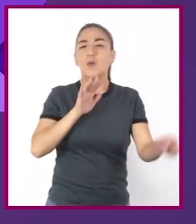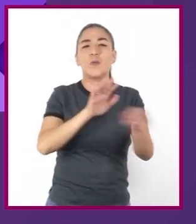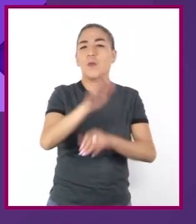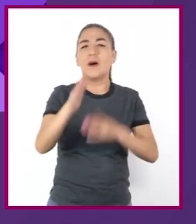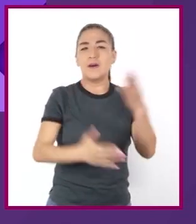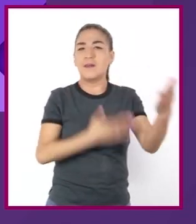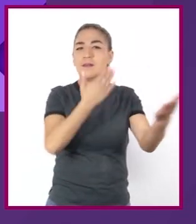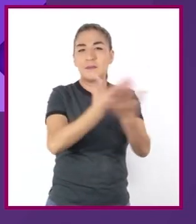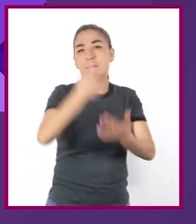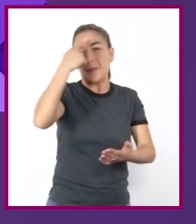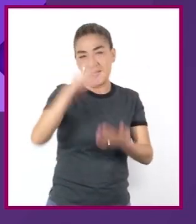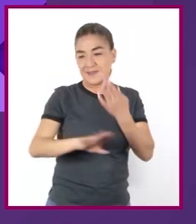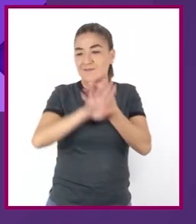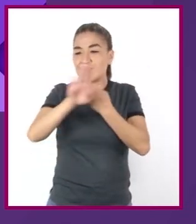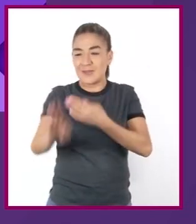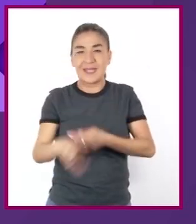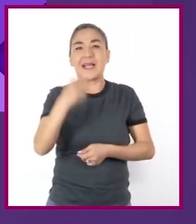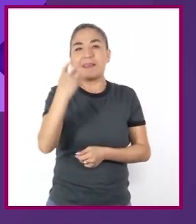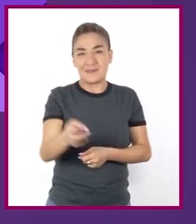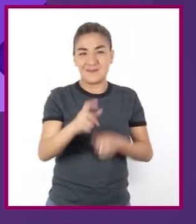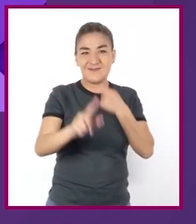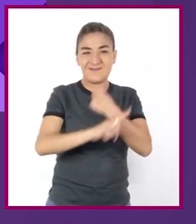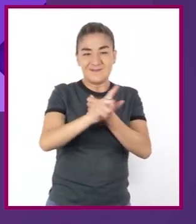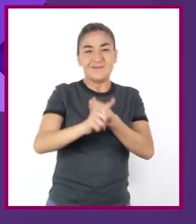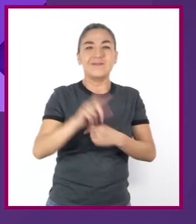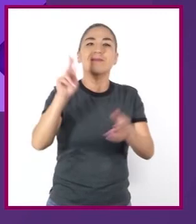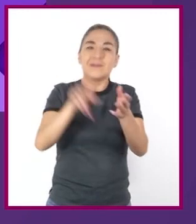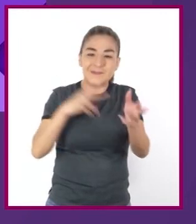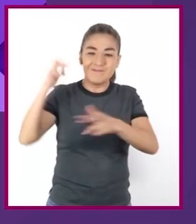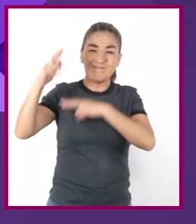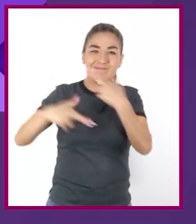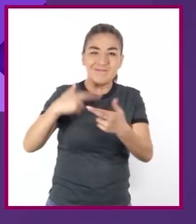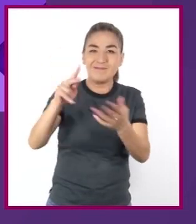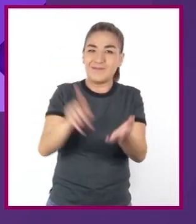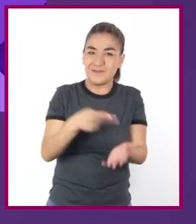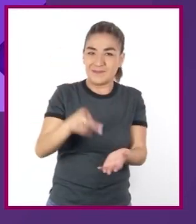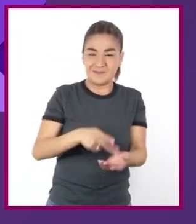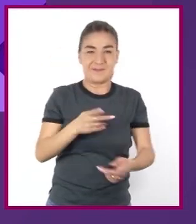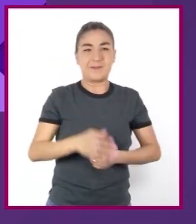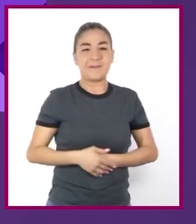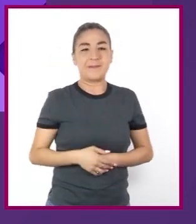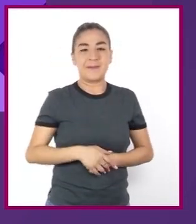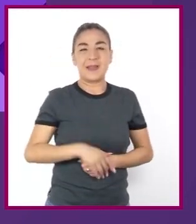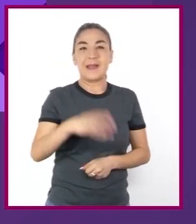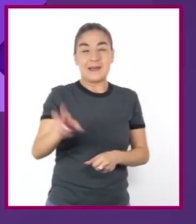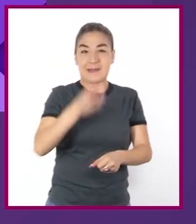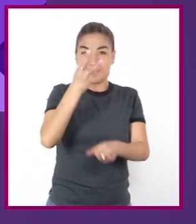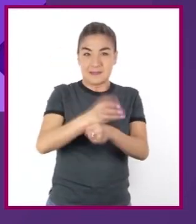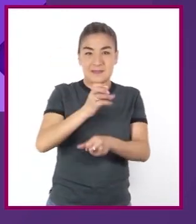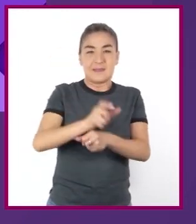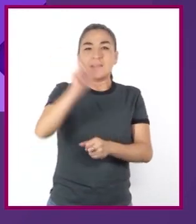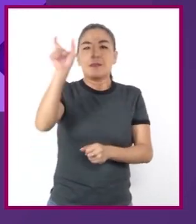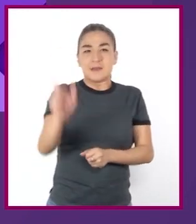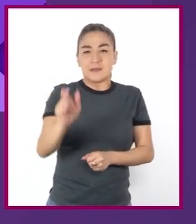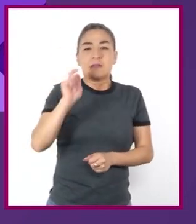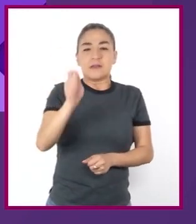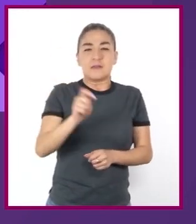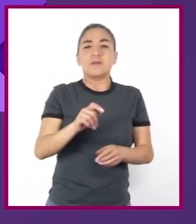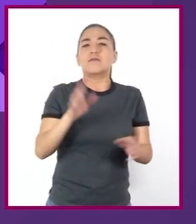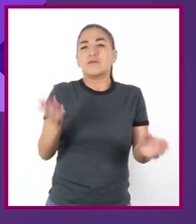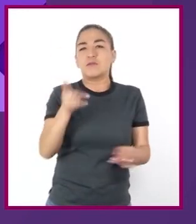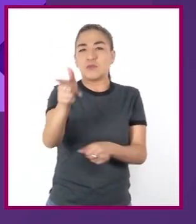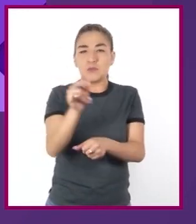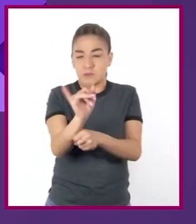propuesta para evitar que esas situaciones se repitan. En la tercera columna, indaguen y